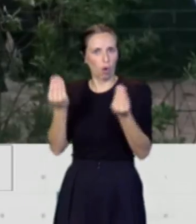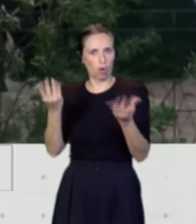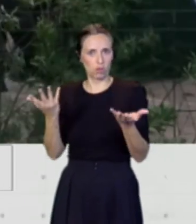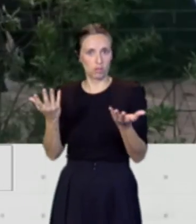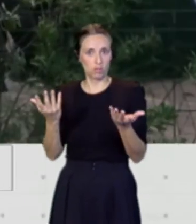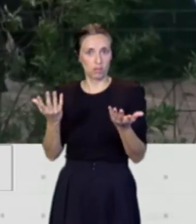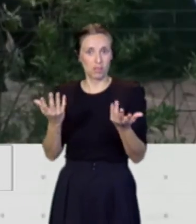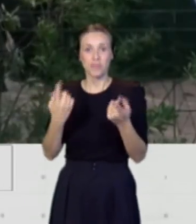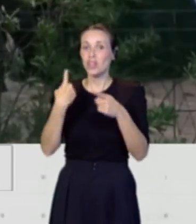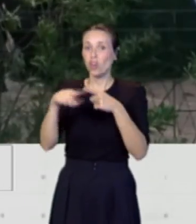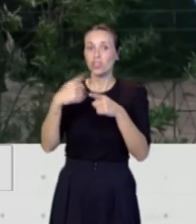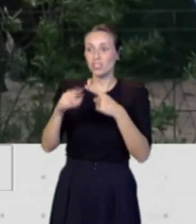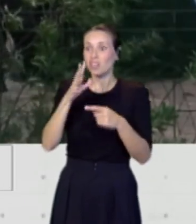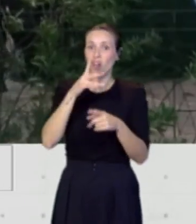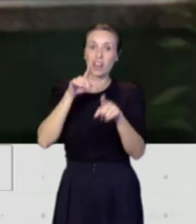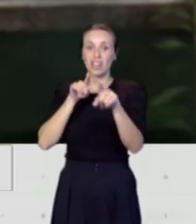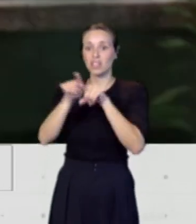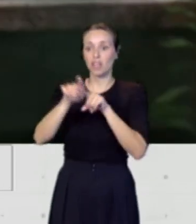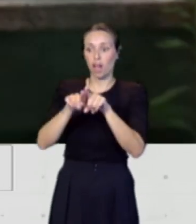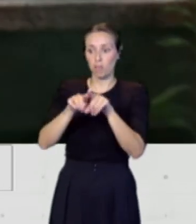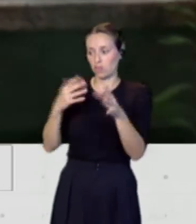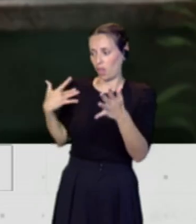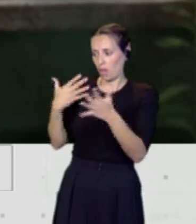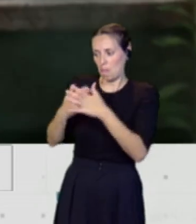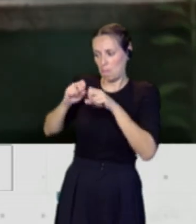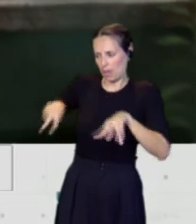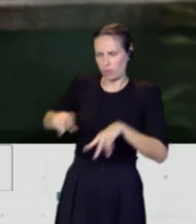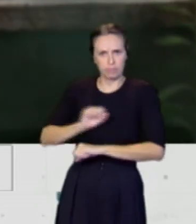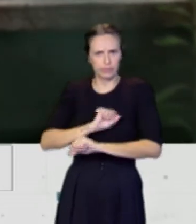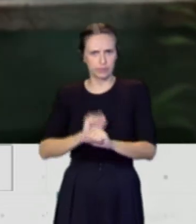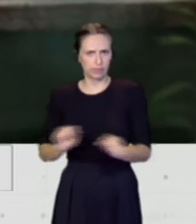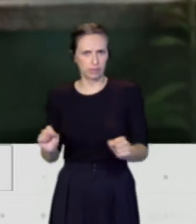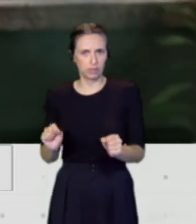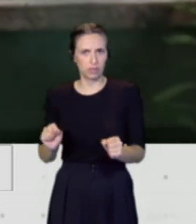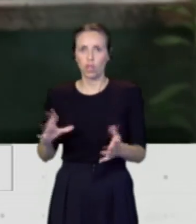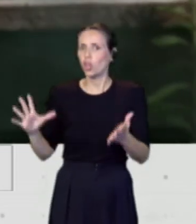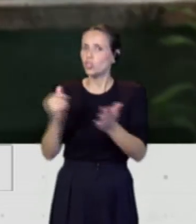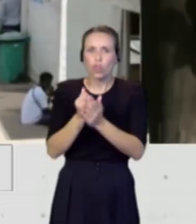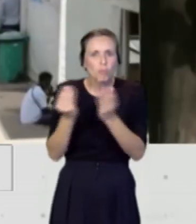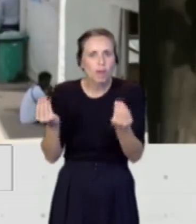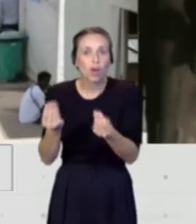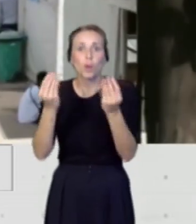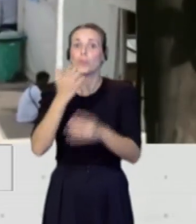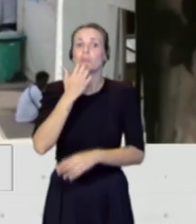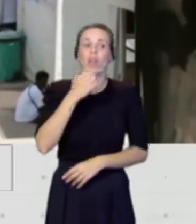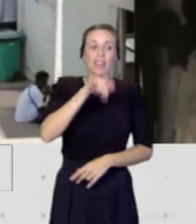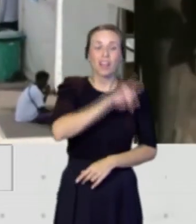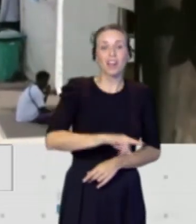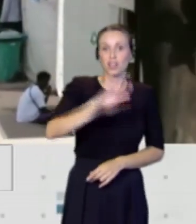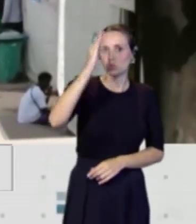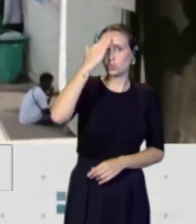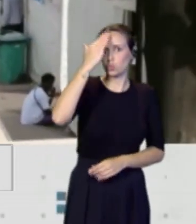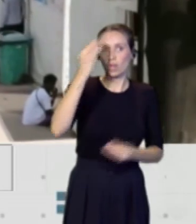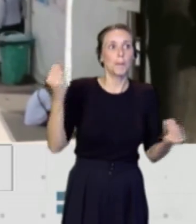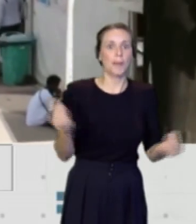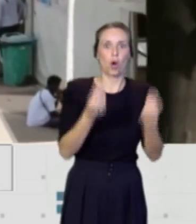de lo que ahora criticamos va a empeorar. Algunas cosas van a mejorar y desde luego va a mejorar las situaciones de regiones de frontera como Canarias, porque por fin va a haber